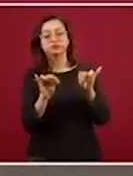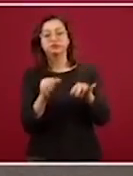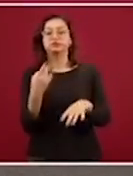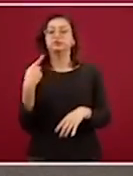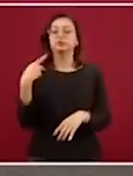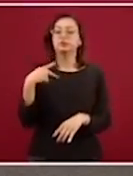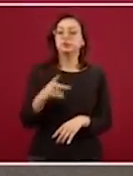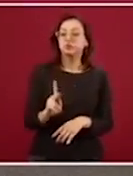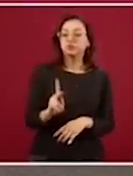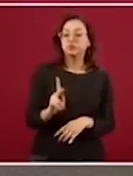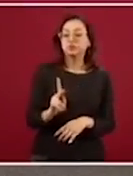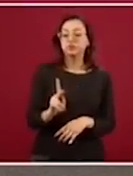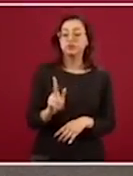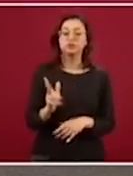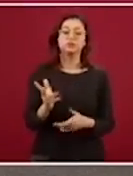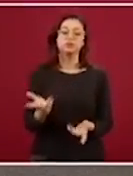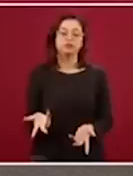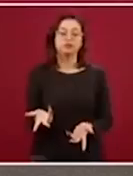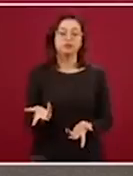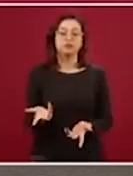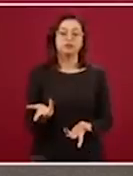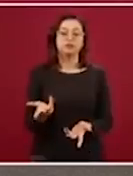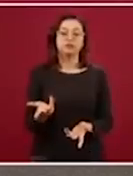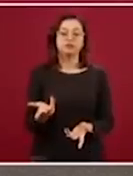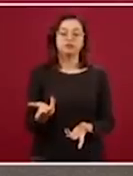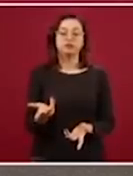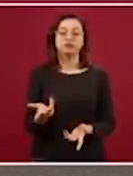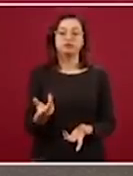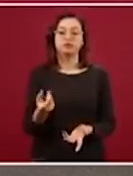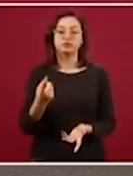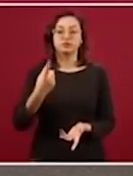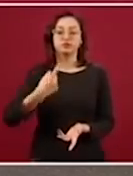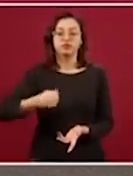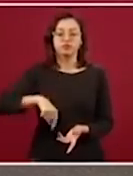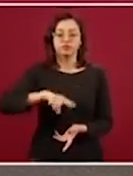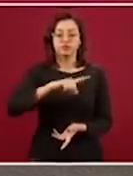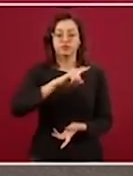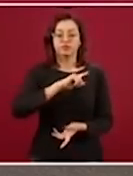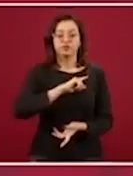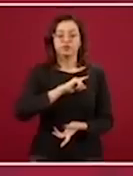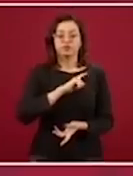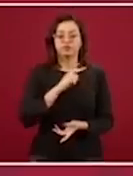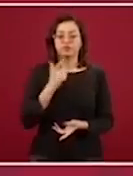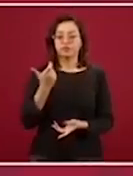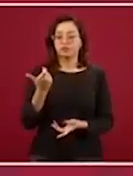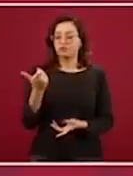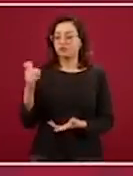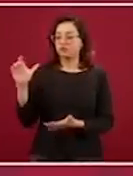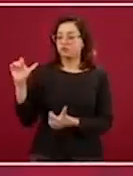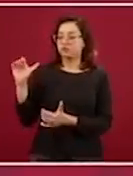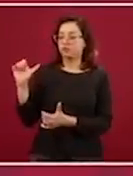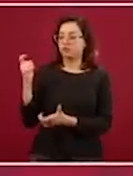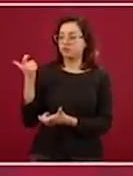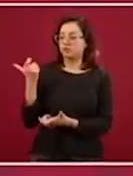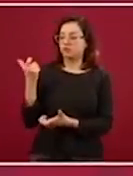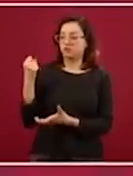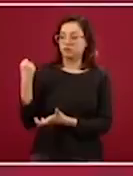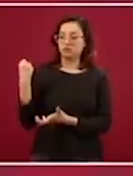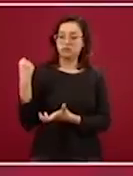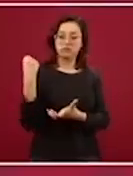actuar como antes de que se rescataba con dinero del pueblo